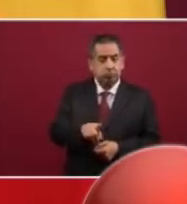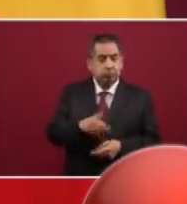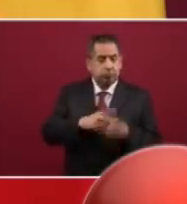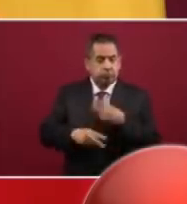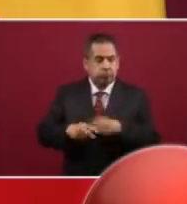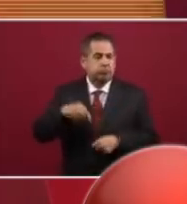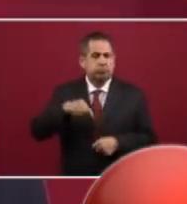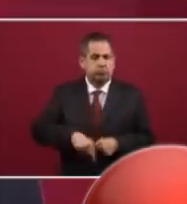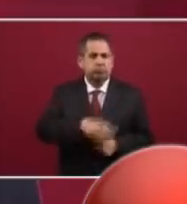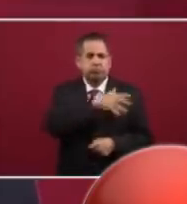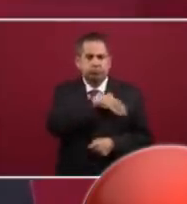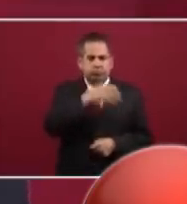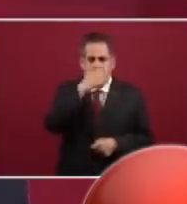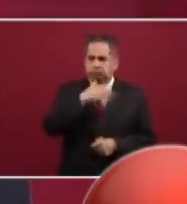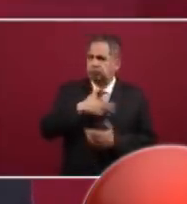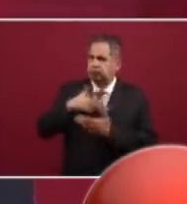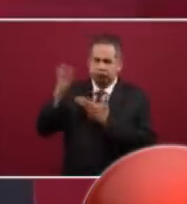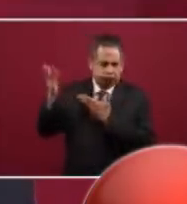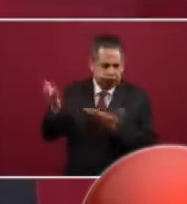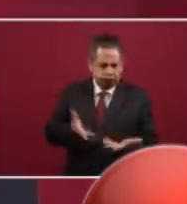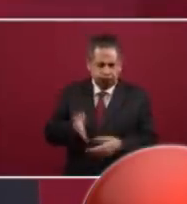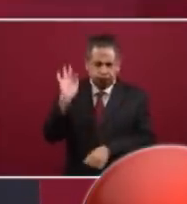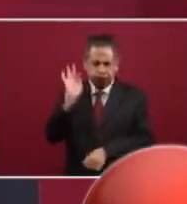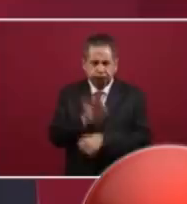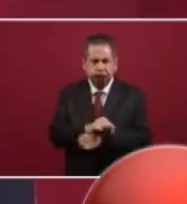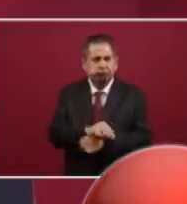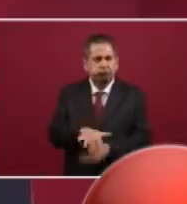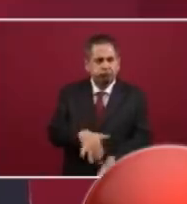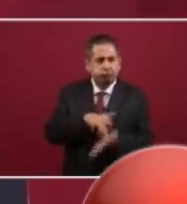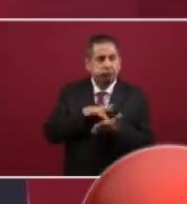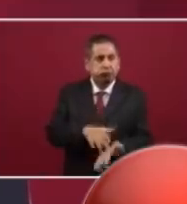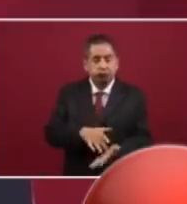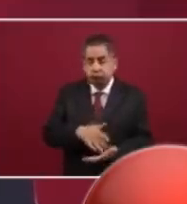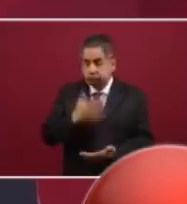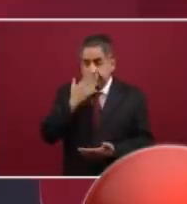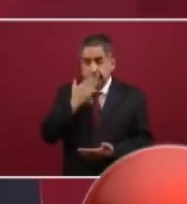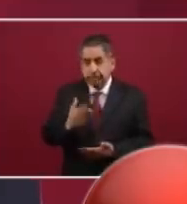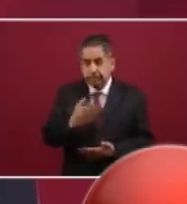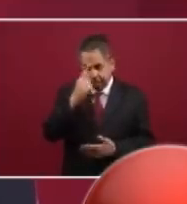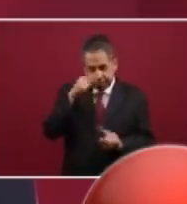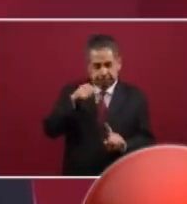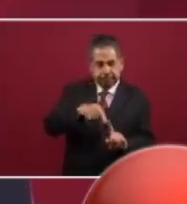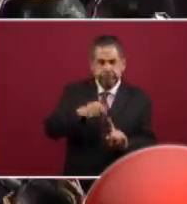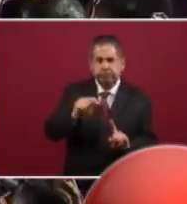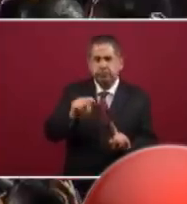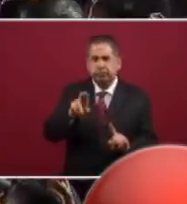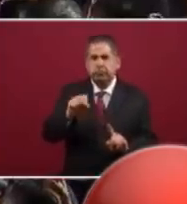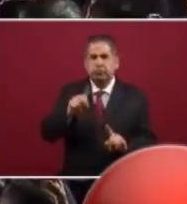le da refugio, le da apoyo a Trotsky.